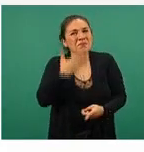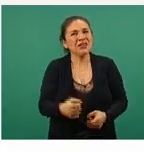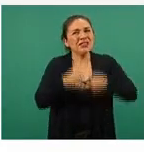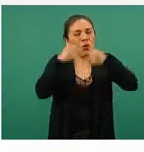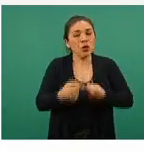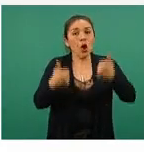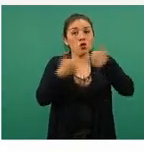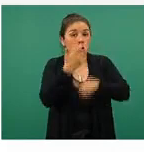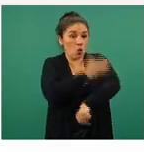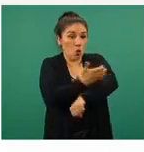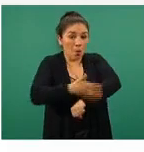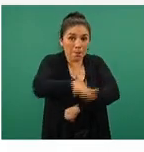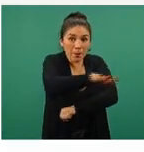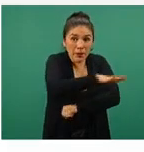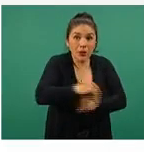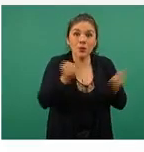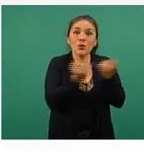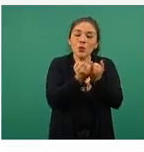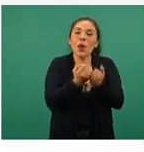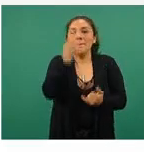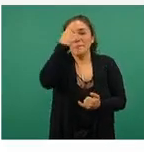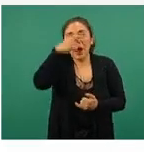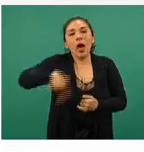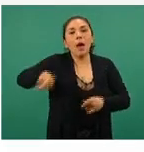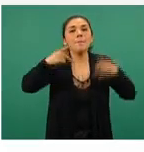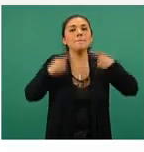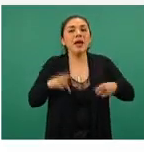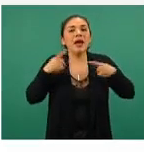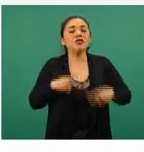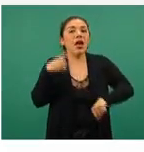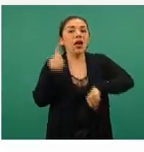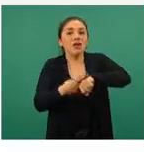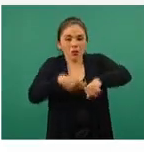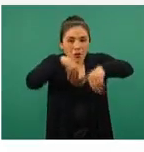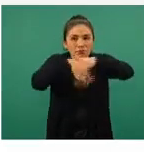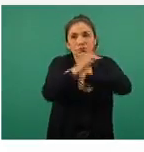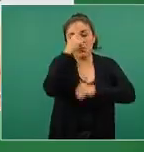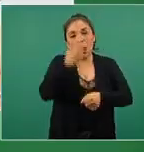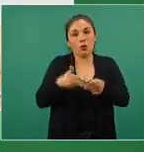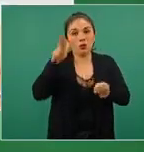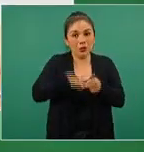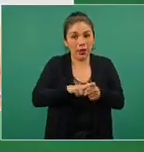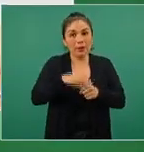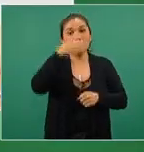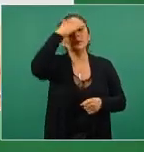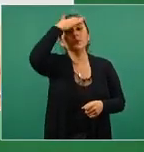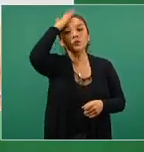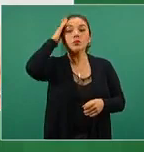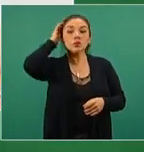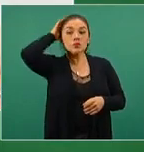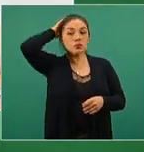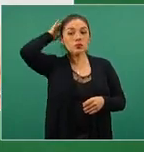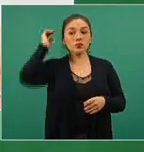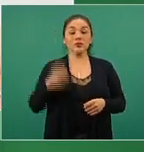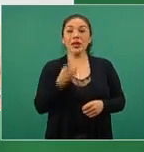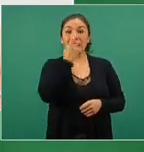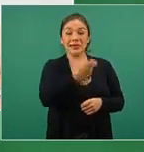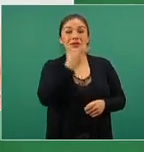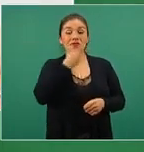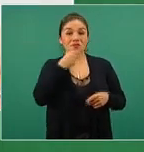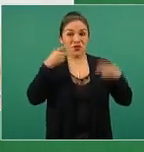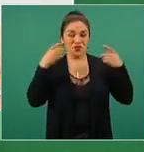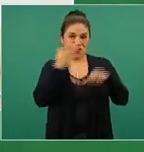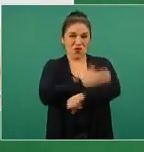mis compañeros de salud como de aquellos pacientes que ingresaran a los mismos. Este